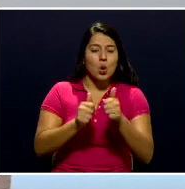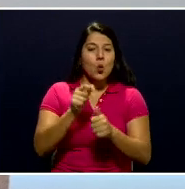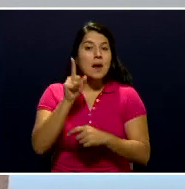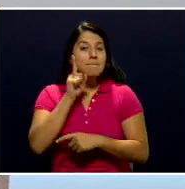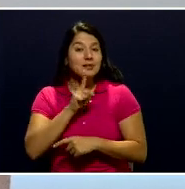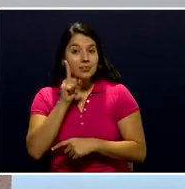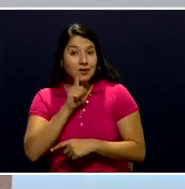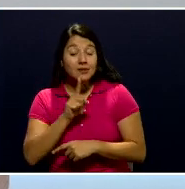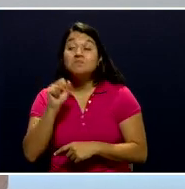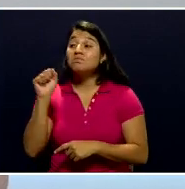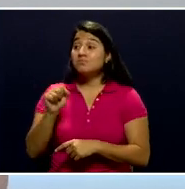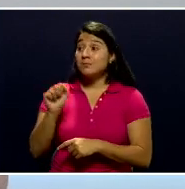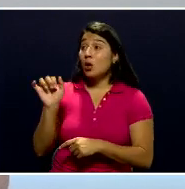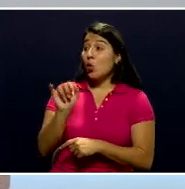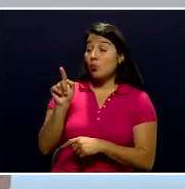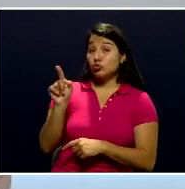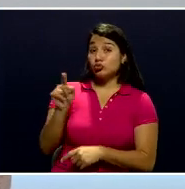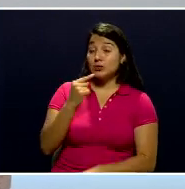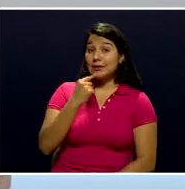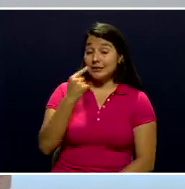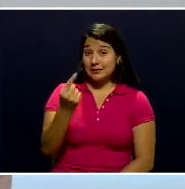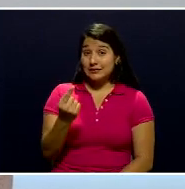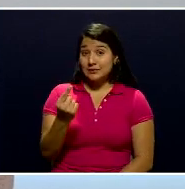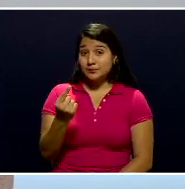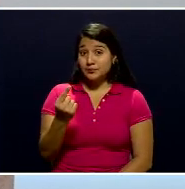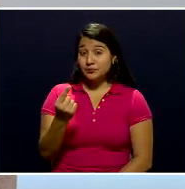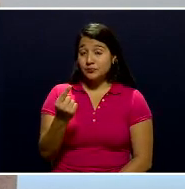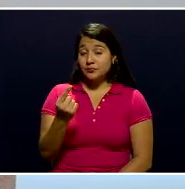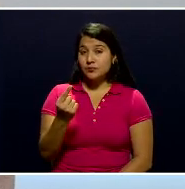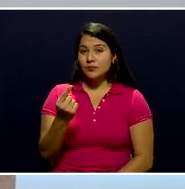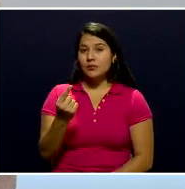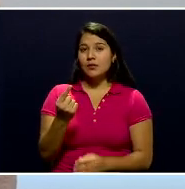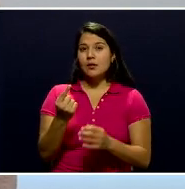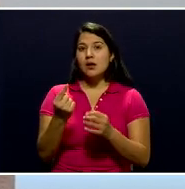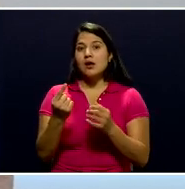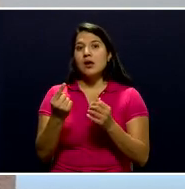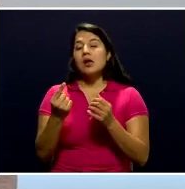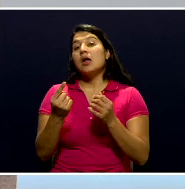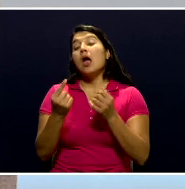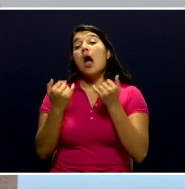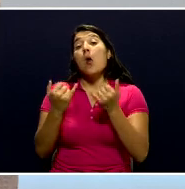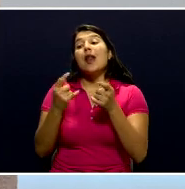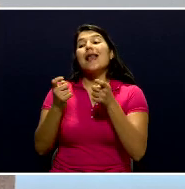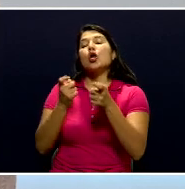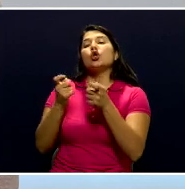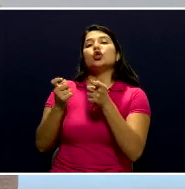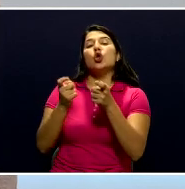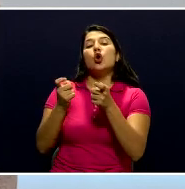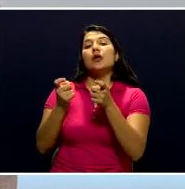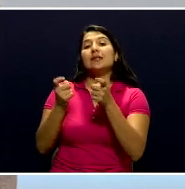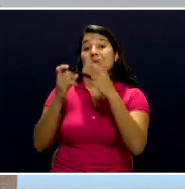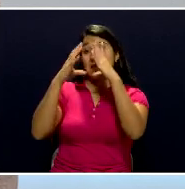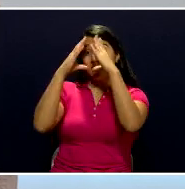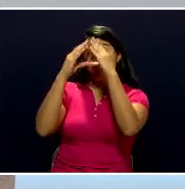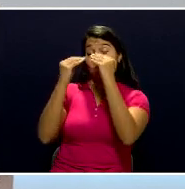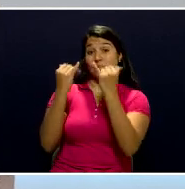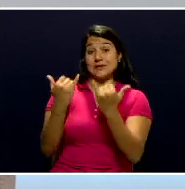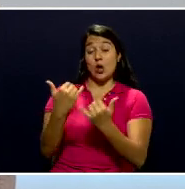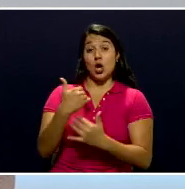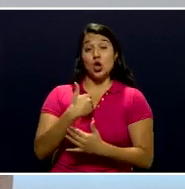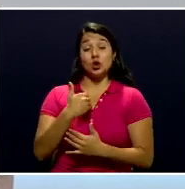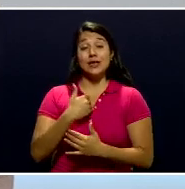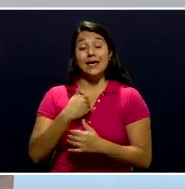como usted lo dice, un poco el monopolio de la información lo tiene el COVID-19, el monopolio